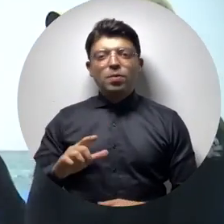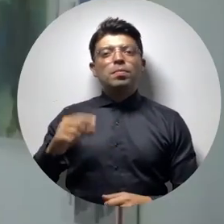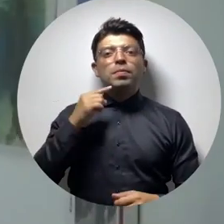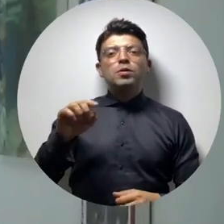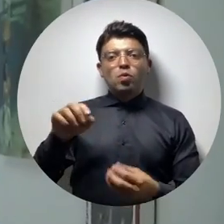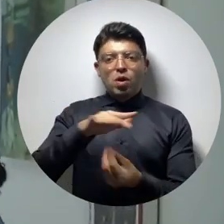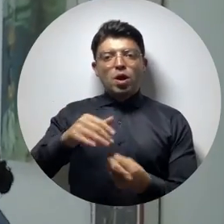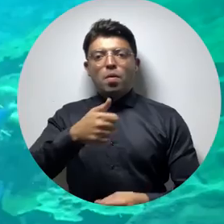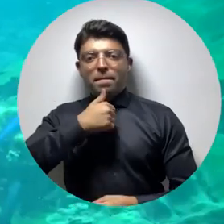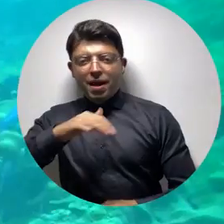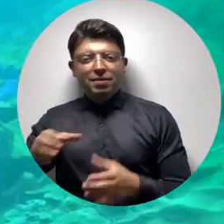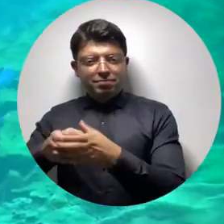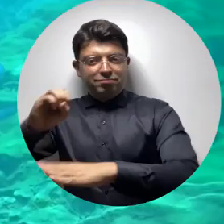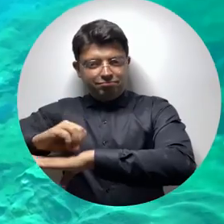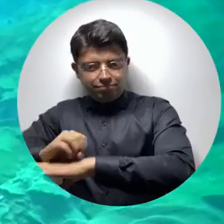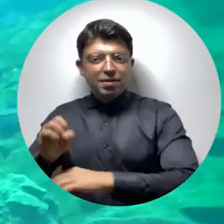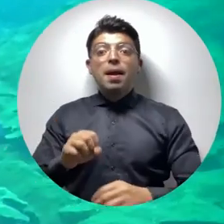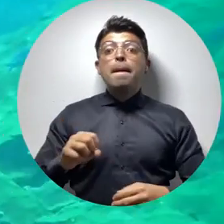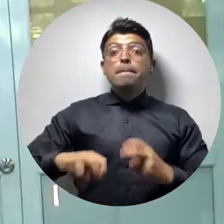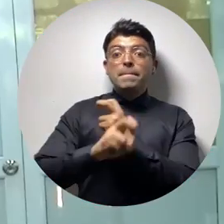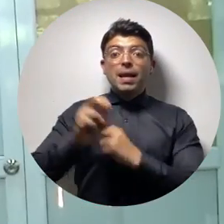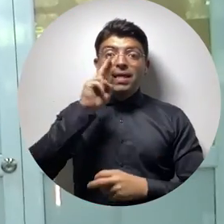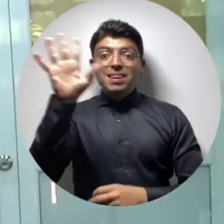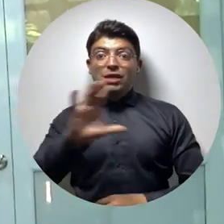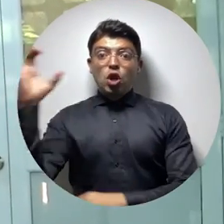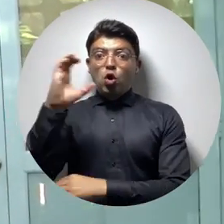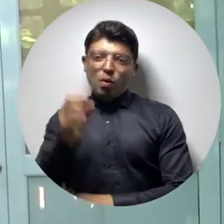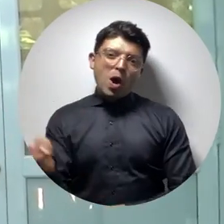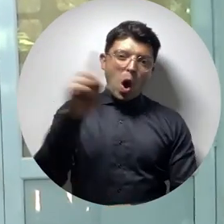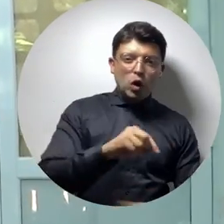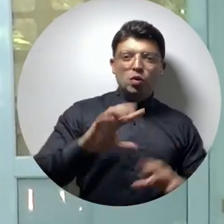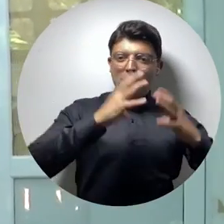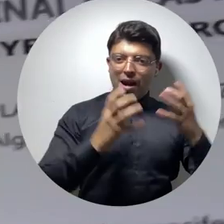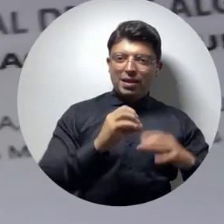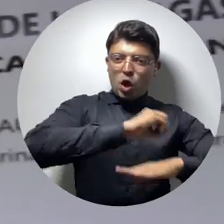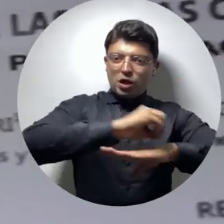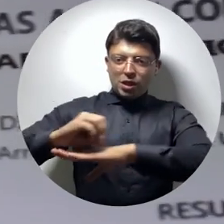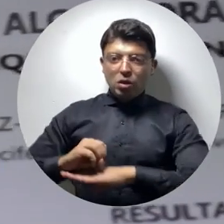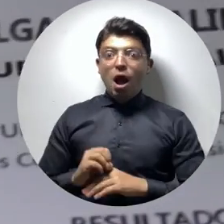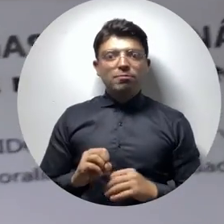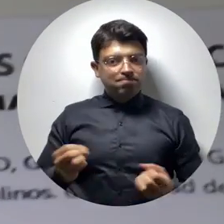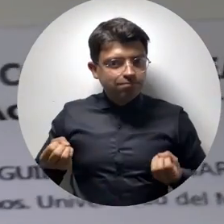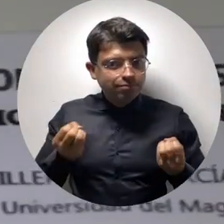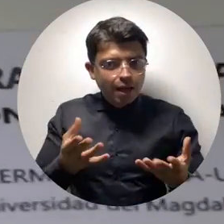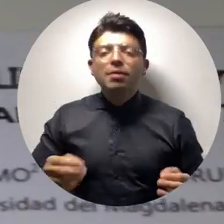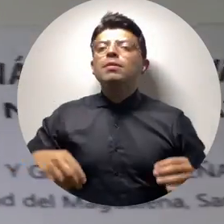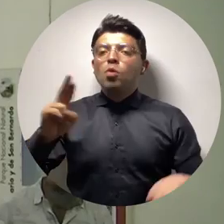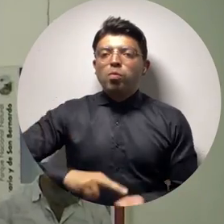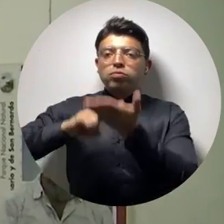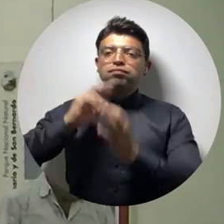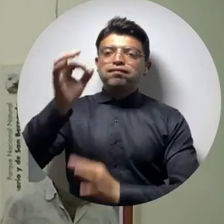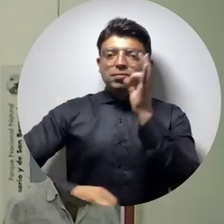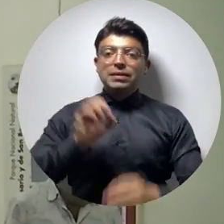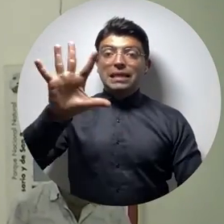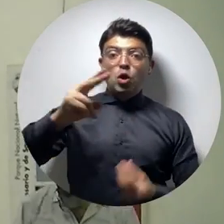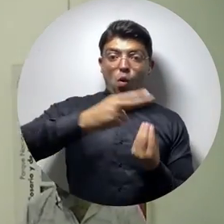SICOR Internacional, CEINER, Parques Nacionales Naturales de Colombia, Diving Planet y la Alma Mater tiene como objetivo aportar a la restauración y